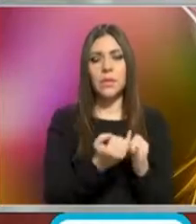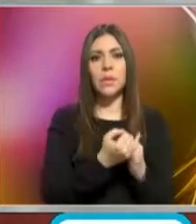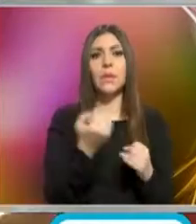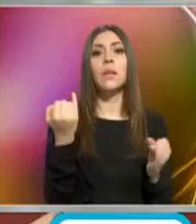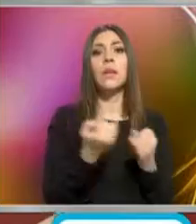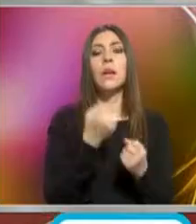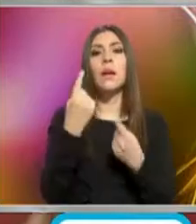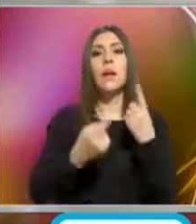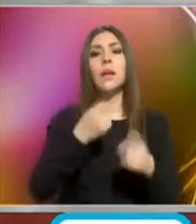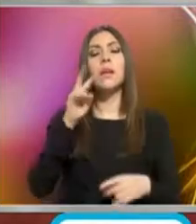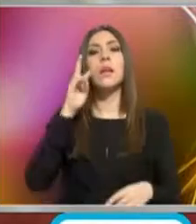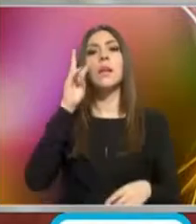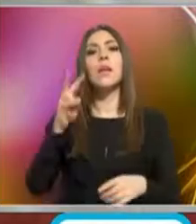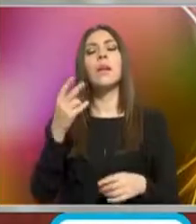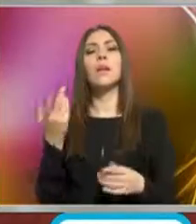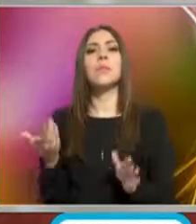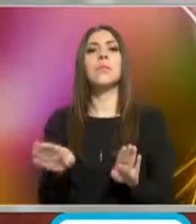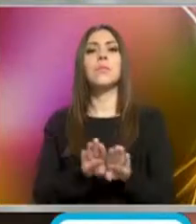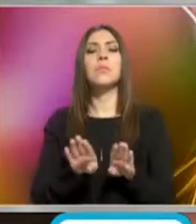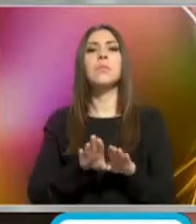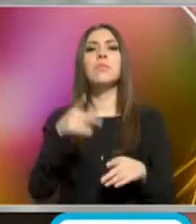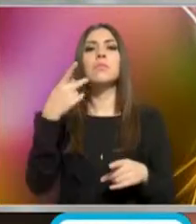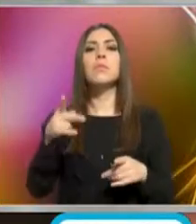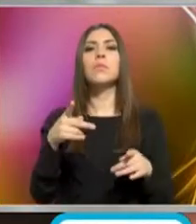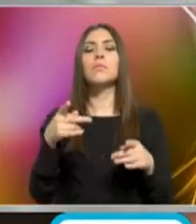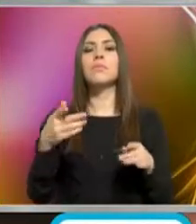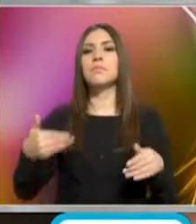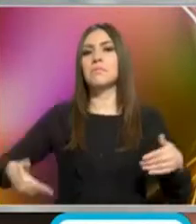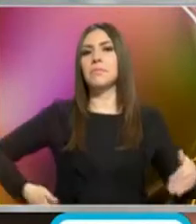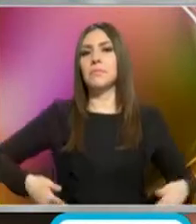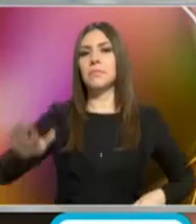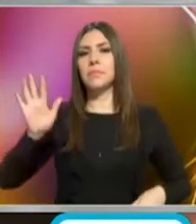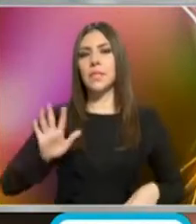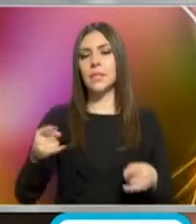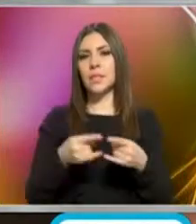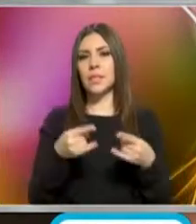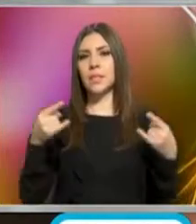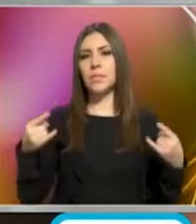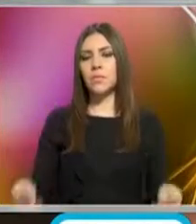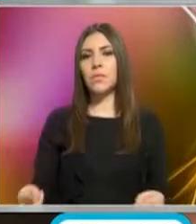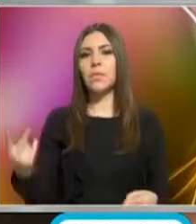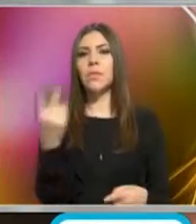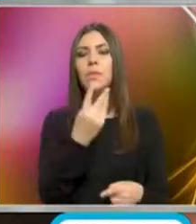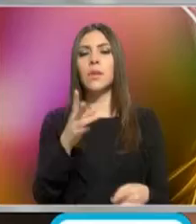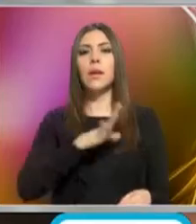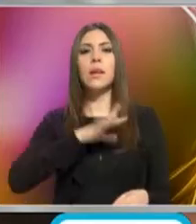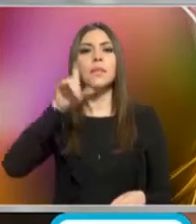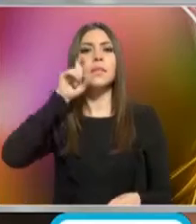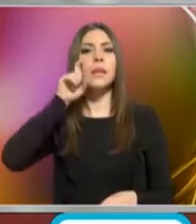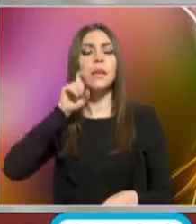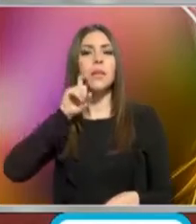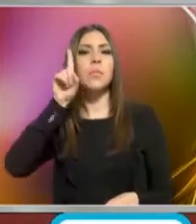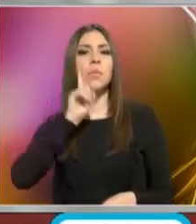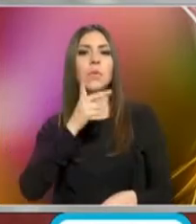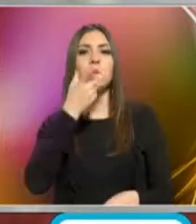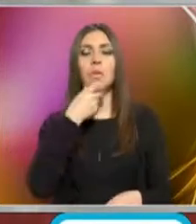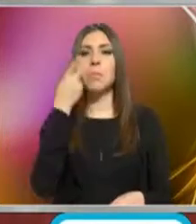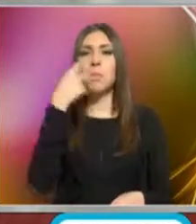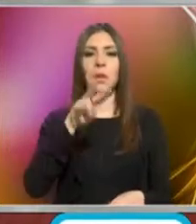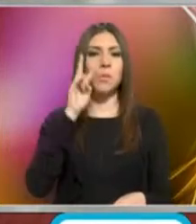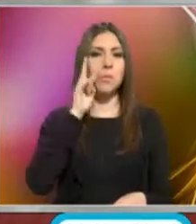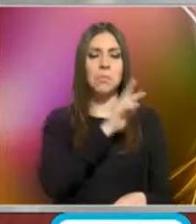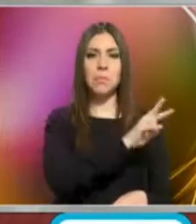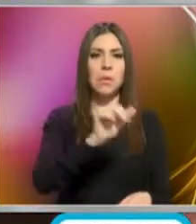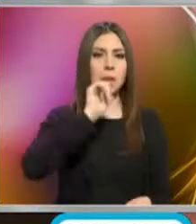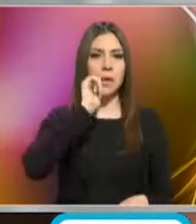más a la trama, ¿no?, donde hay una historia que nos está contando y que viene al caso que haya una relación sexual, pero donde no vemos genitales y donde